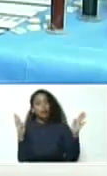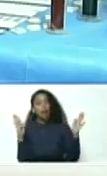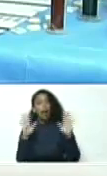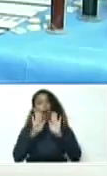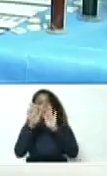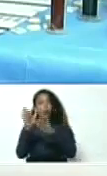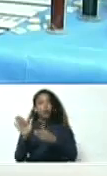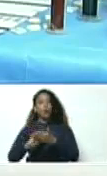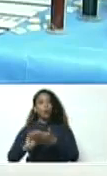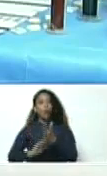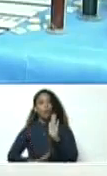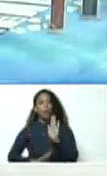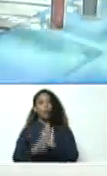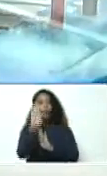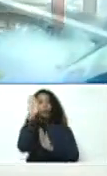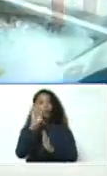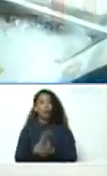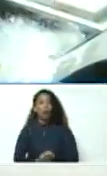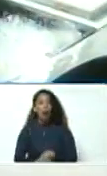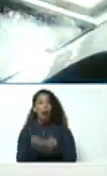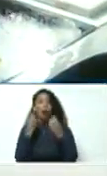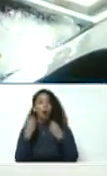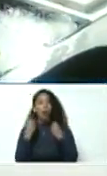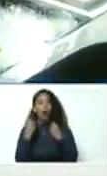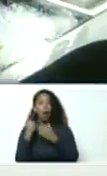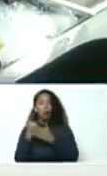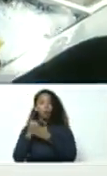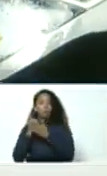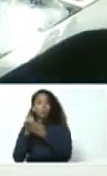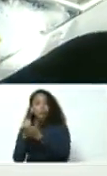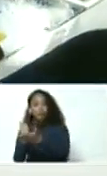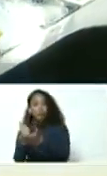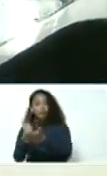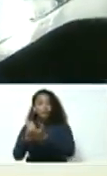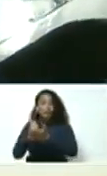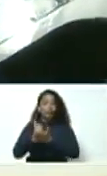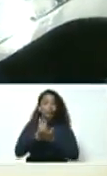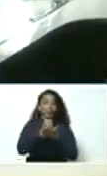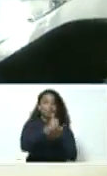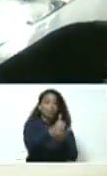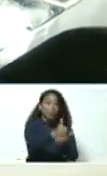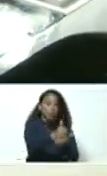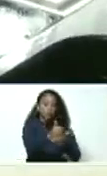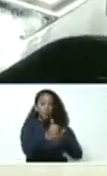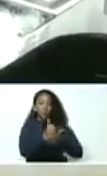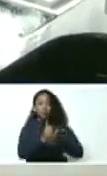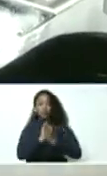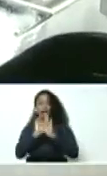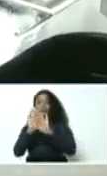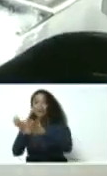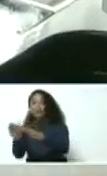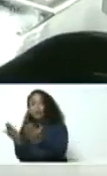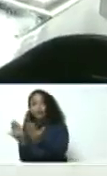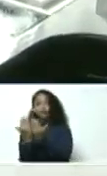la recuperación, para entreayudarnos, como decía Simón Rodríguez, para